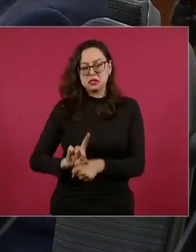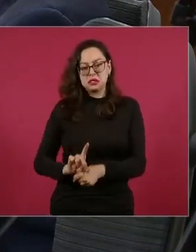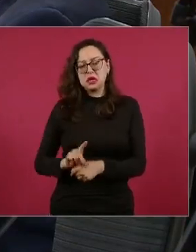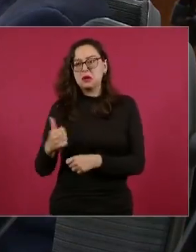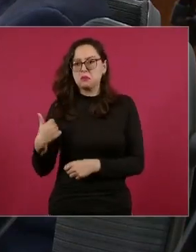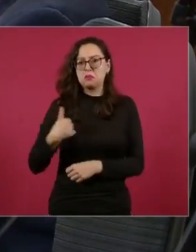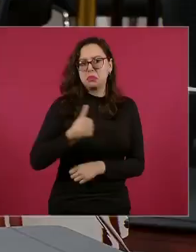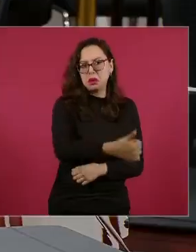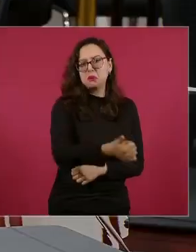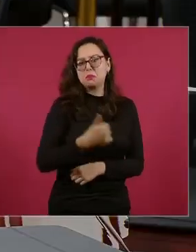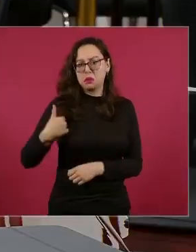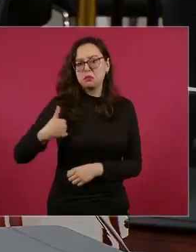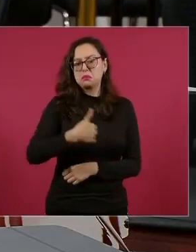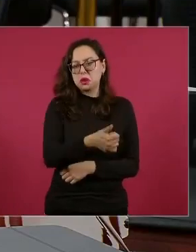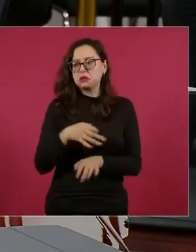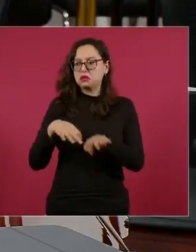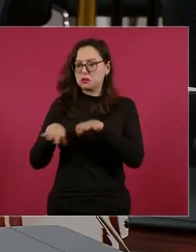zona, etcétera, y